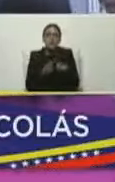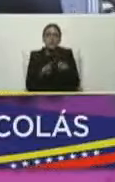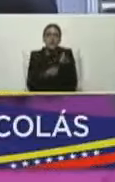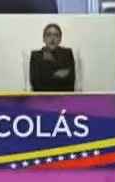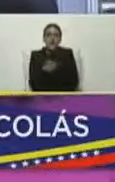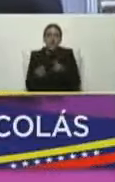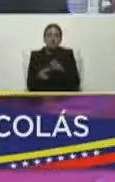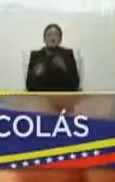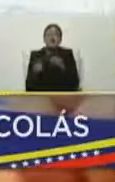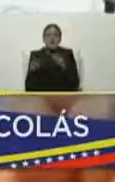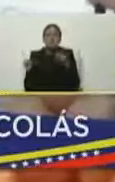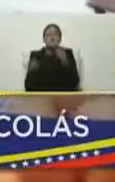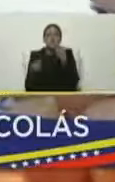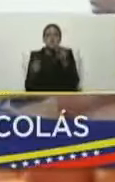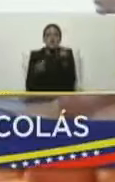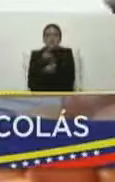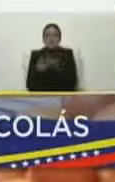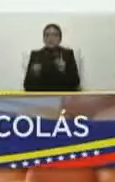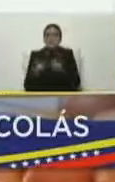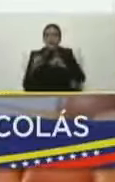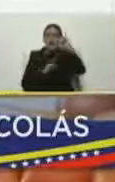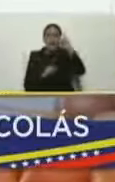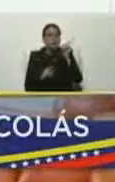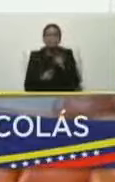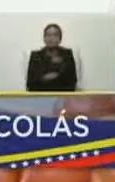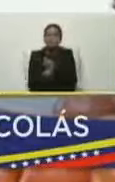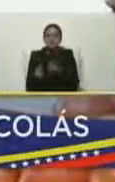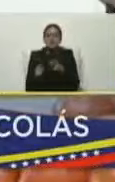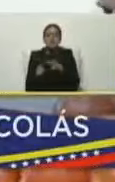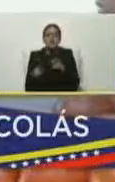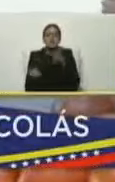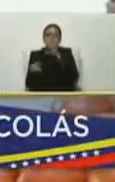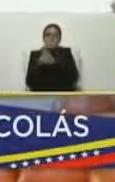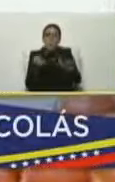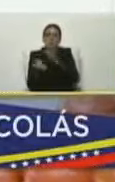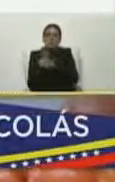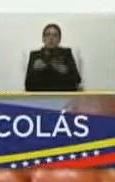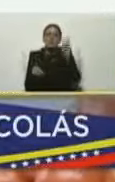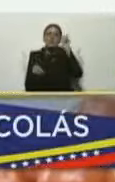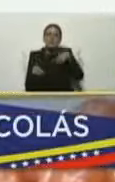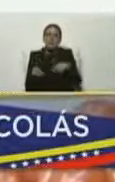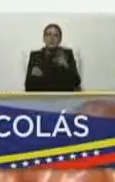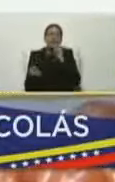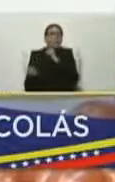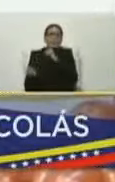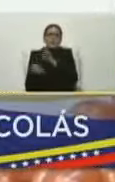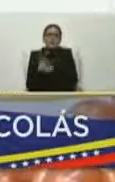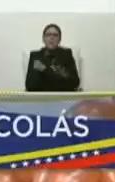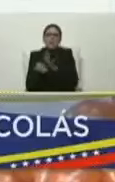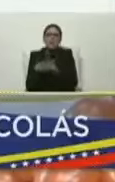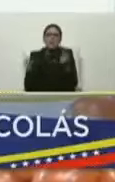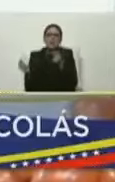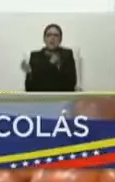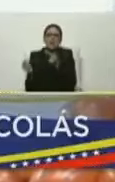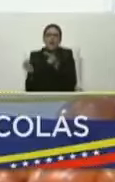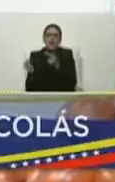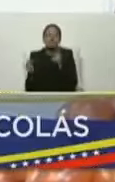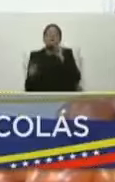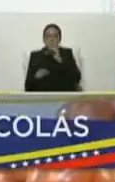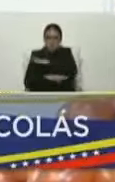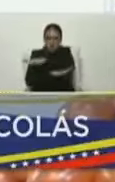buen precio, que es importante. Pollo, tenemos mortadela muy buena. Es mortadela. También. ¿Cómo se llama esta mortadela? Los Llanos